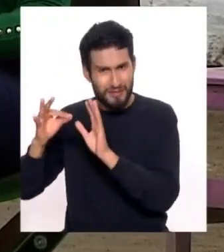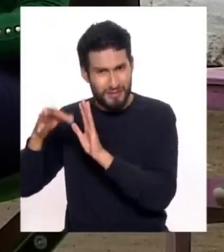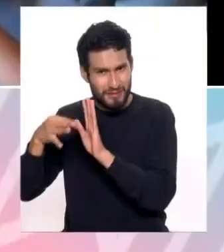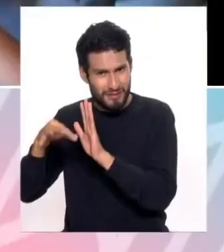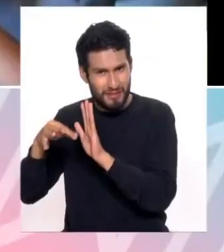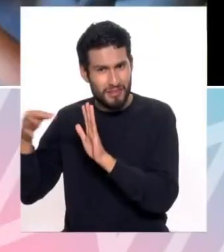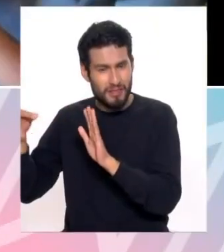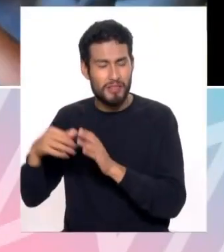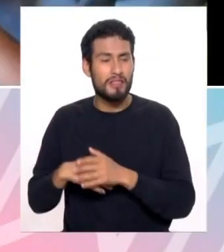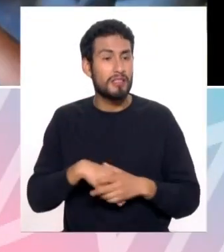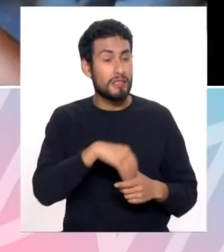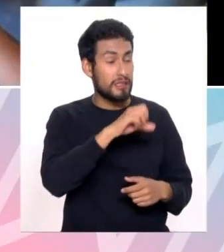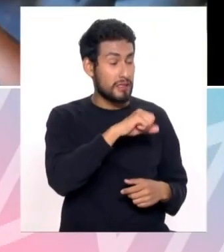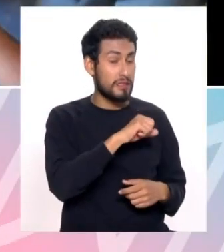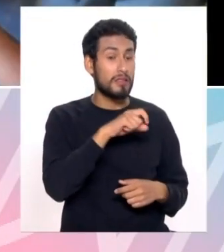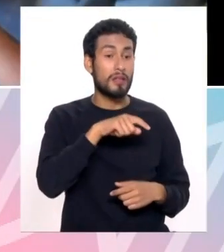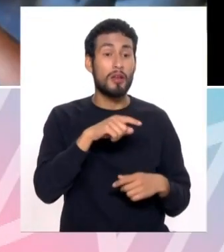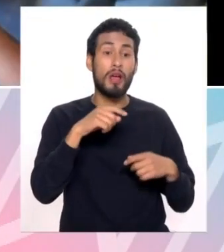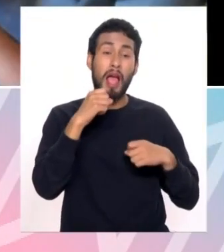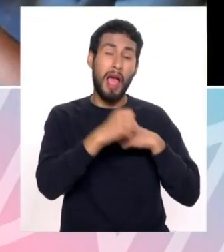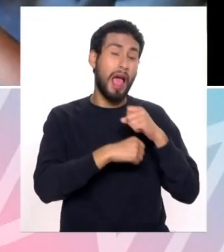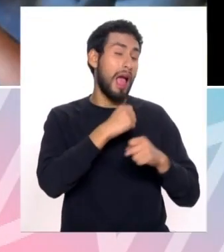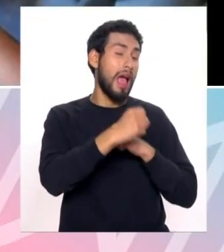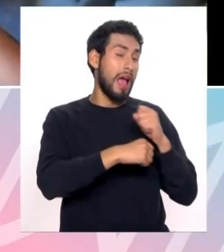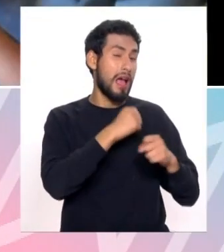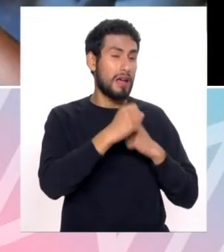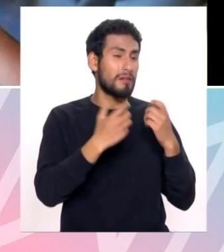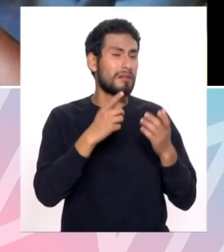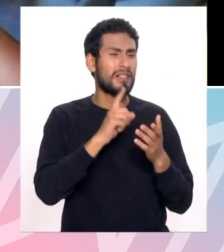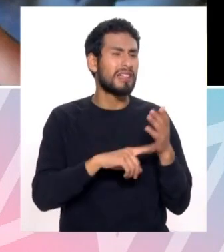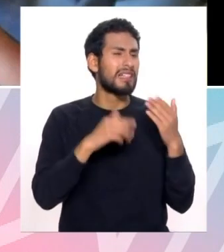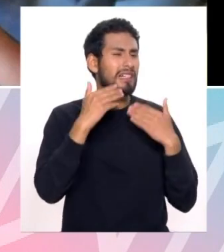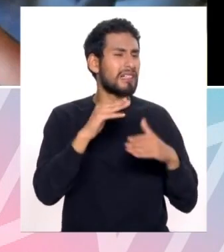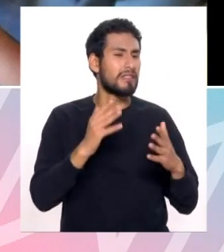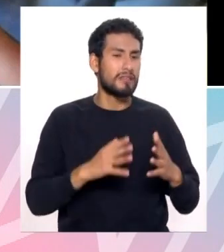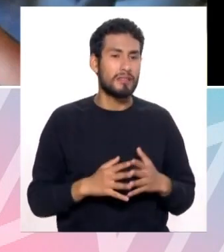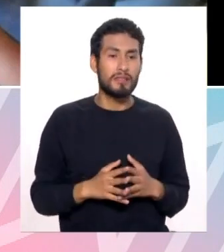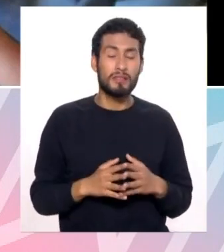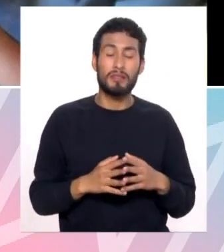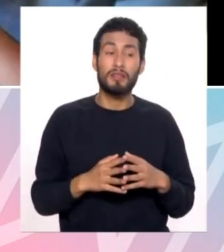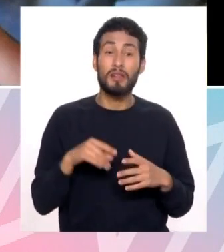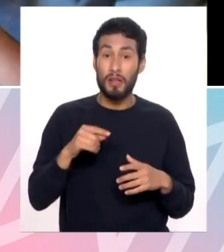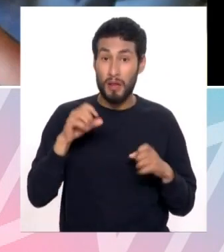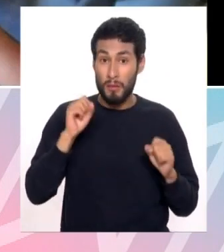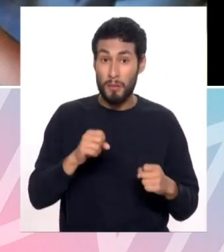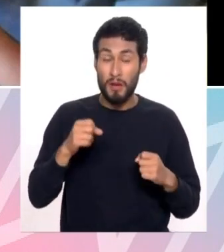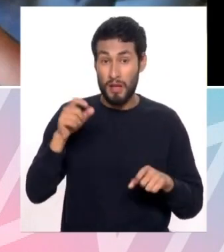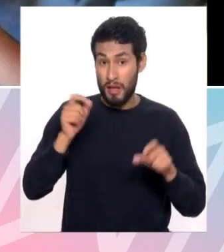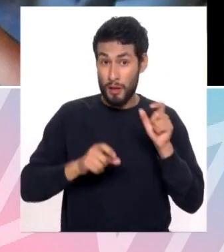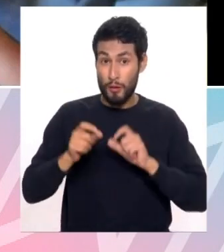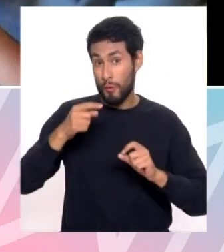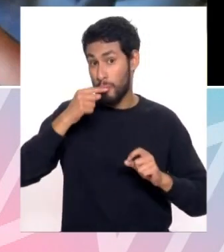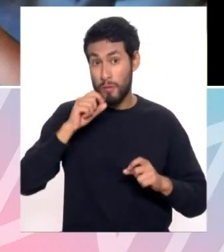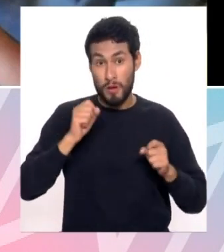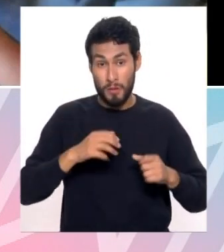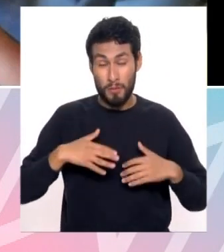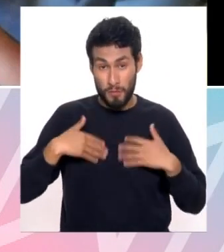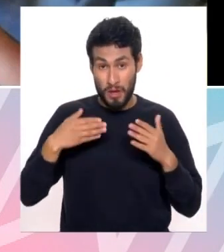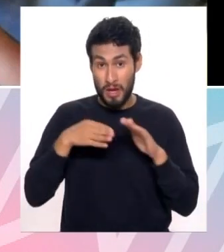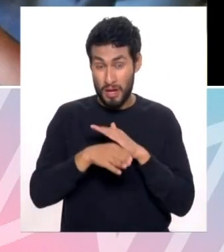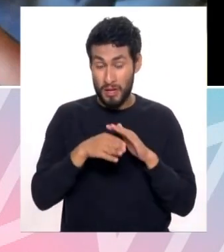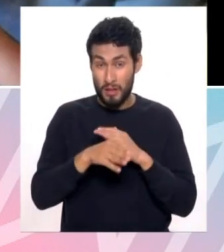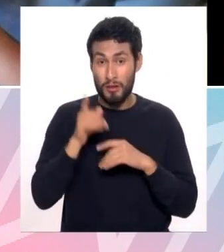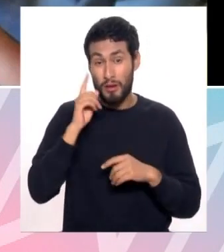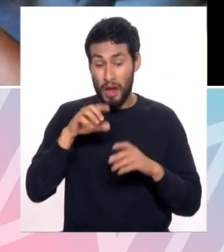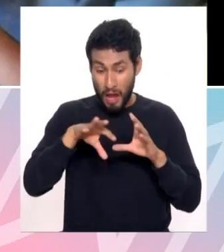Así es. Nosotros sabemos que durante muchos años una de las limitantes para poder lograr que nuestras mujeres puedan acceder a los